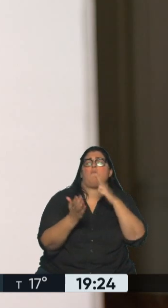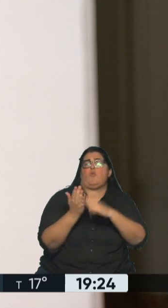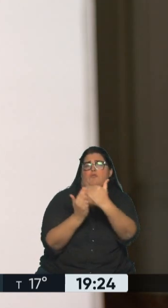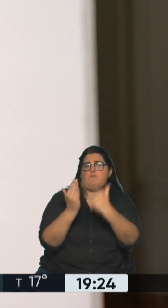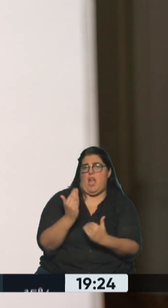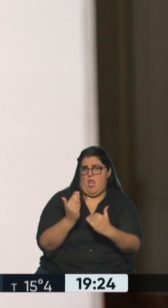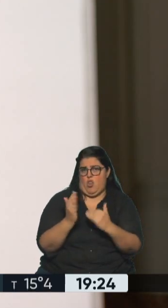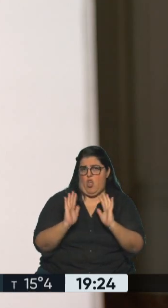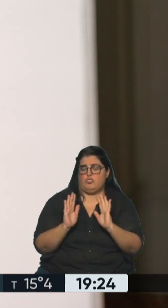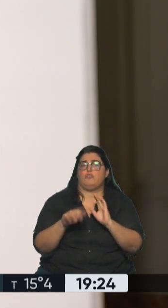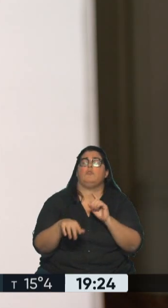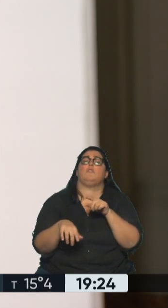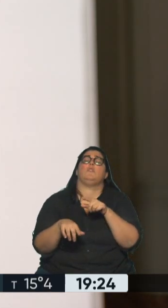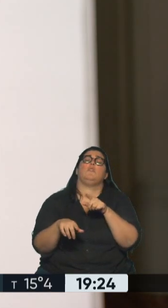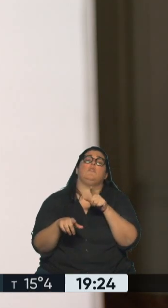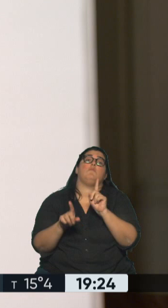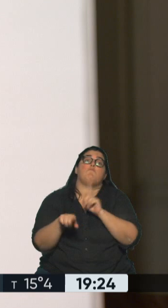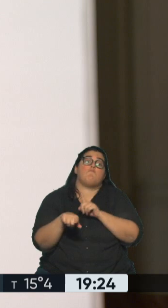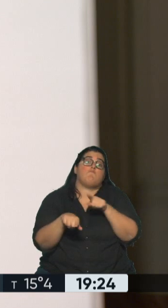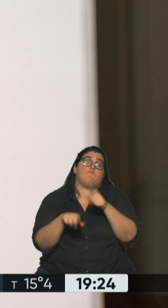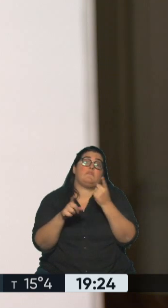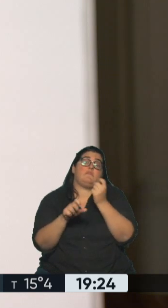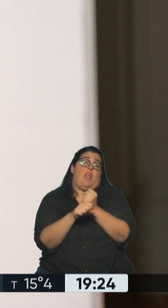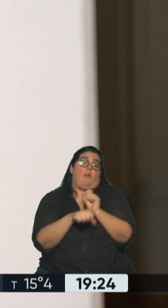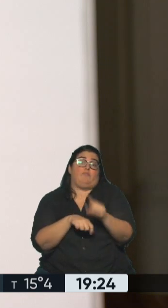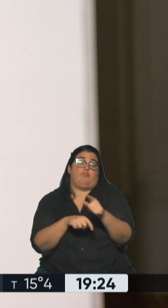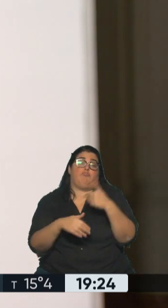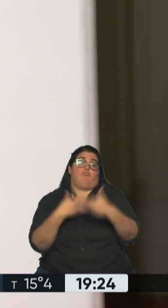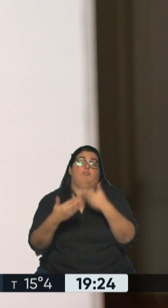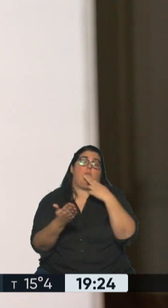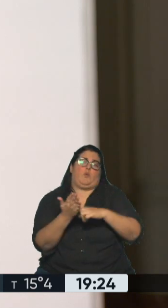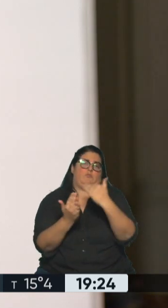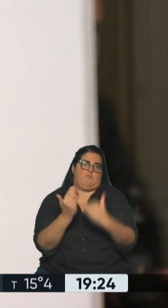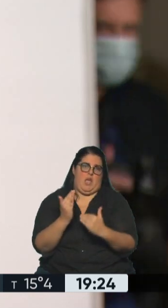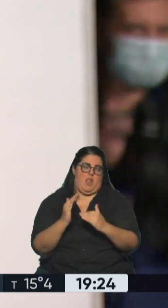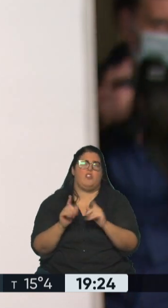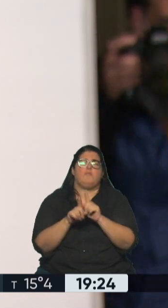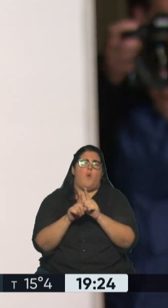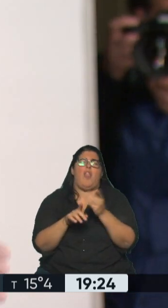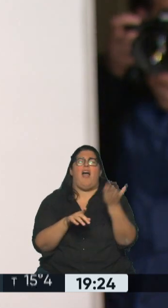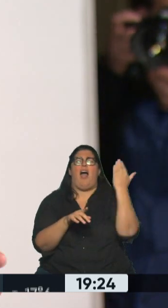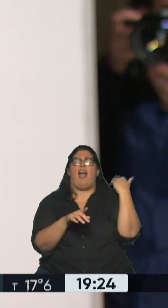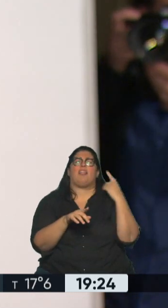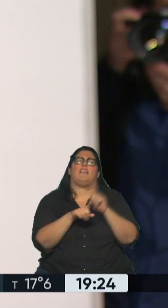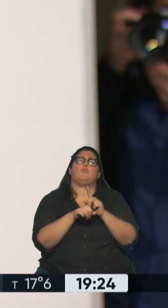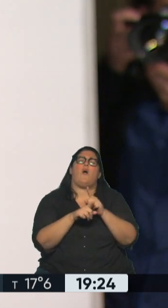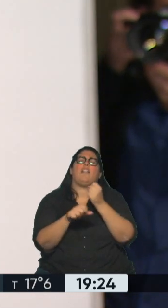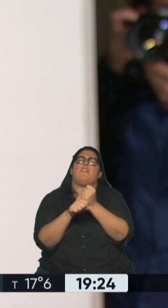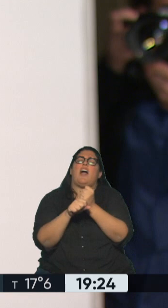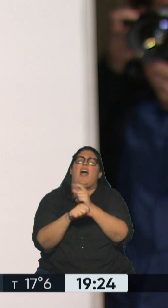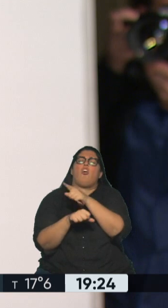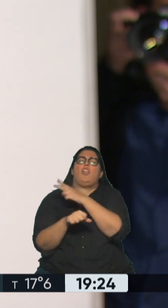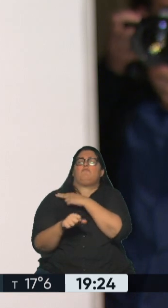impuestos a la hora de llevar adelante sus tareas o sus trabajos, así como se hizo con los trabajadores formales o en relación